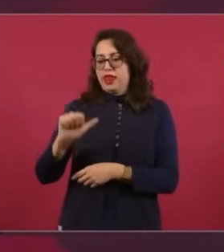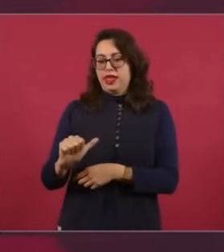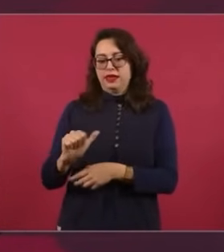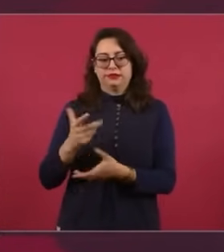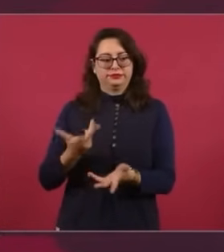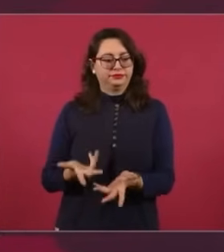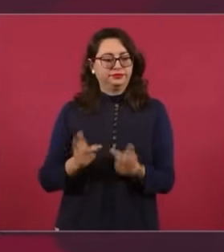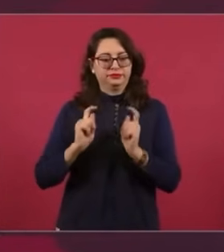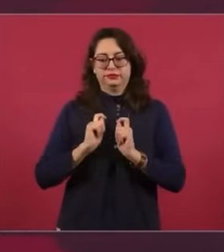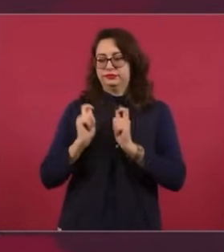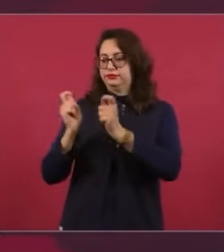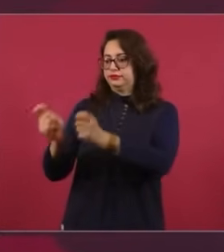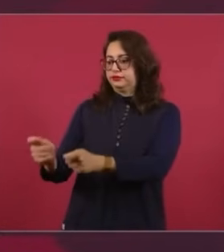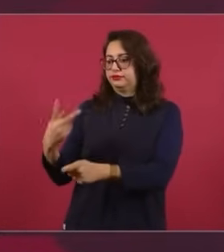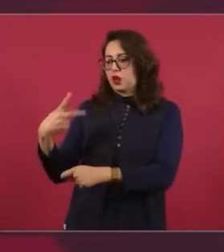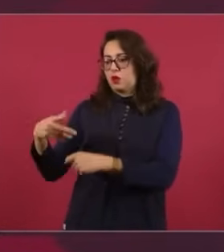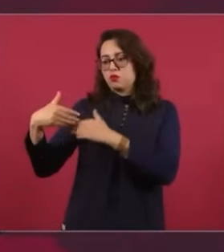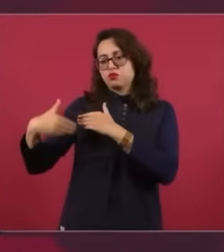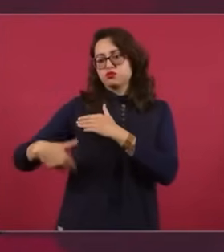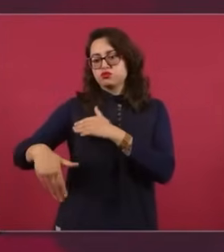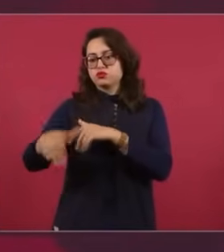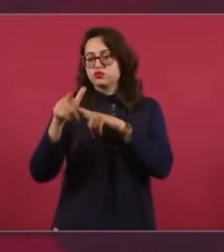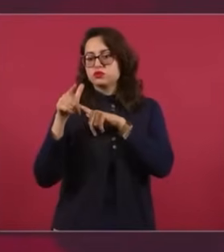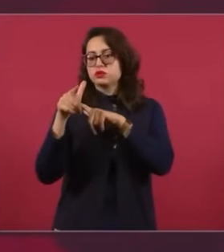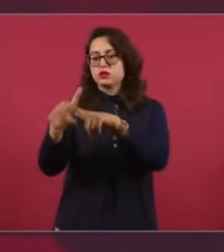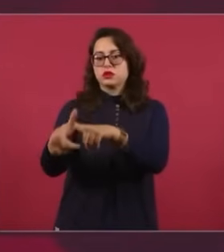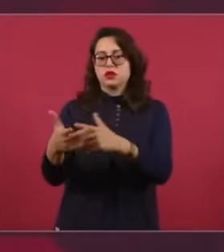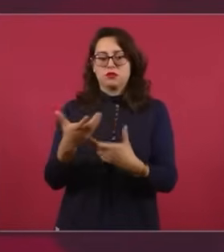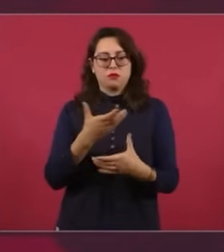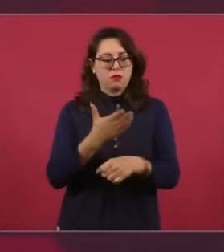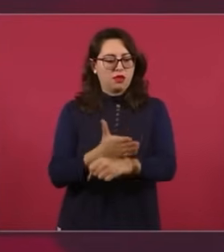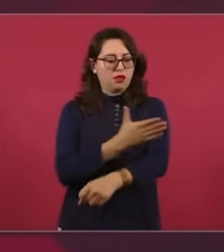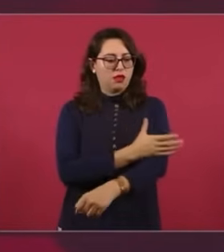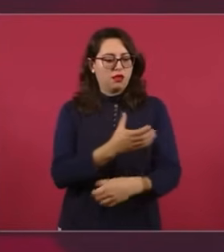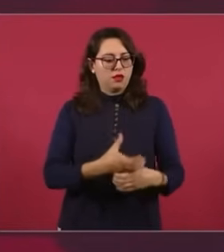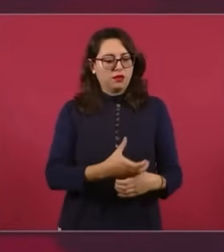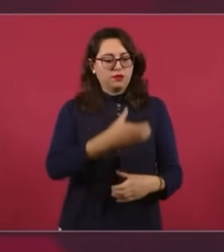pues, para ir a entregar el bastón.